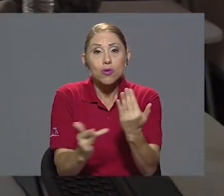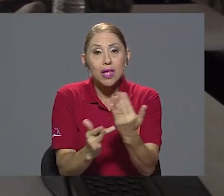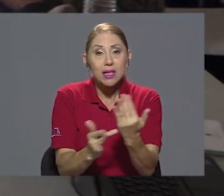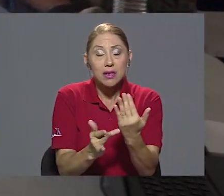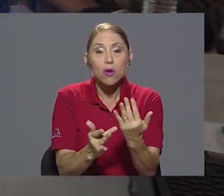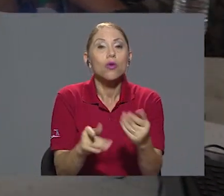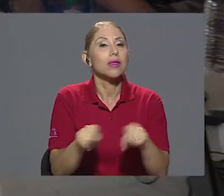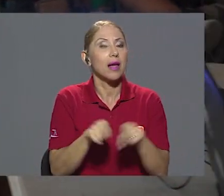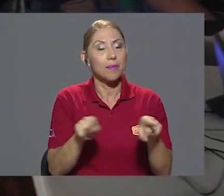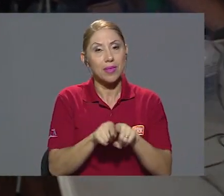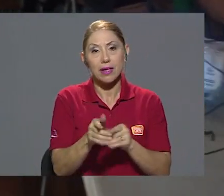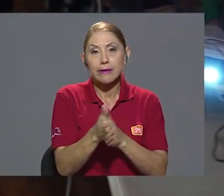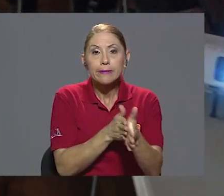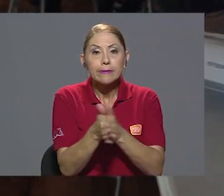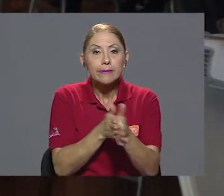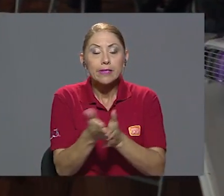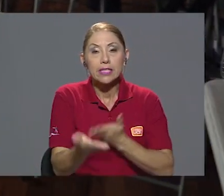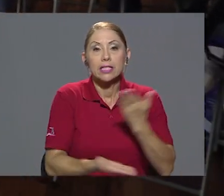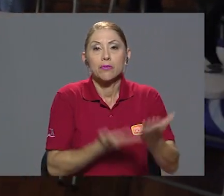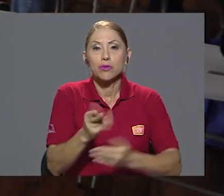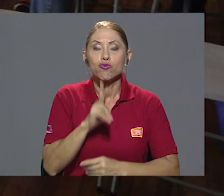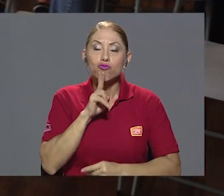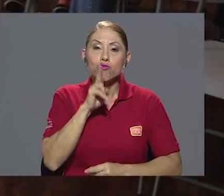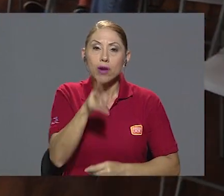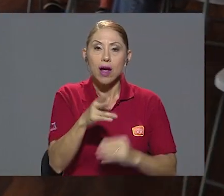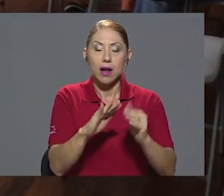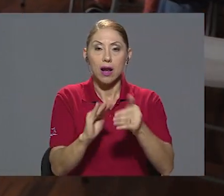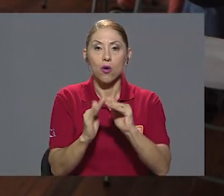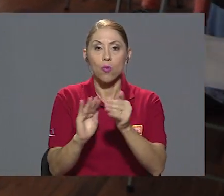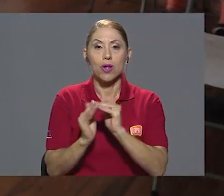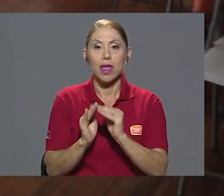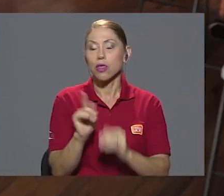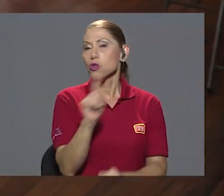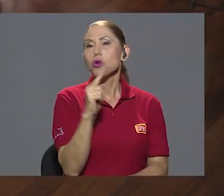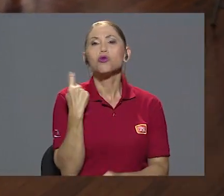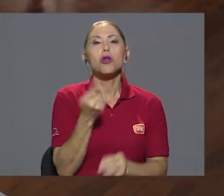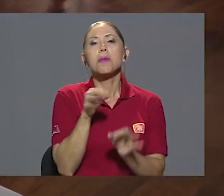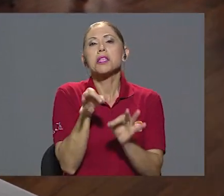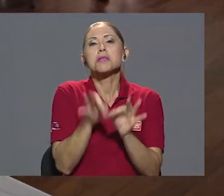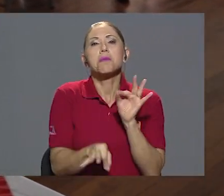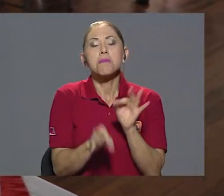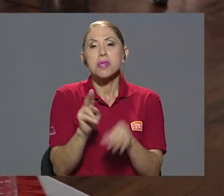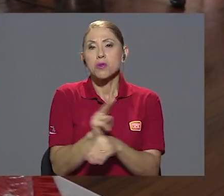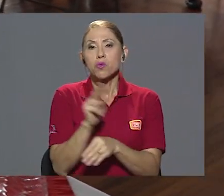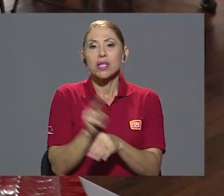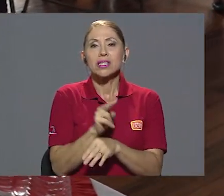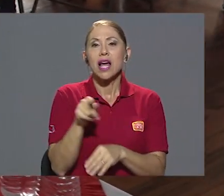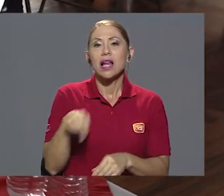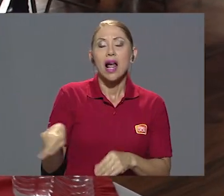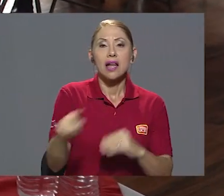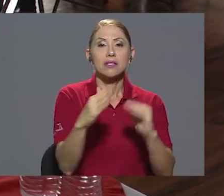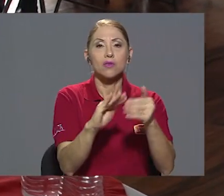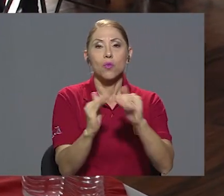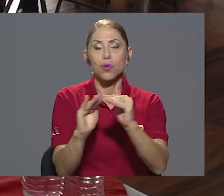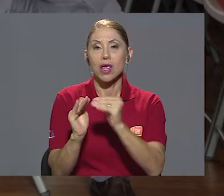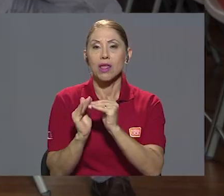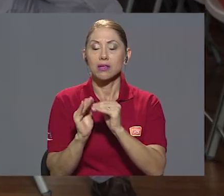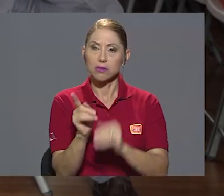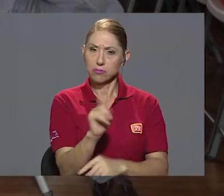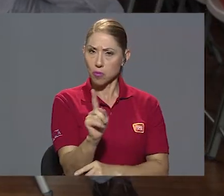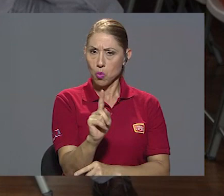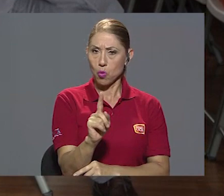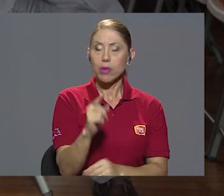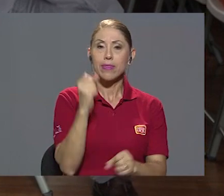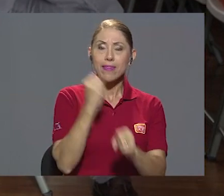proyecto, sino también el servicio real a la comunidad. Porque de lo que se trata no es de simplemente, digamos, utilizar a las comunidades, sino